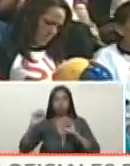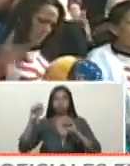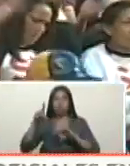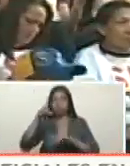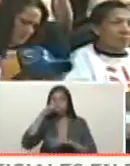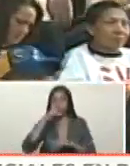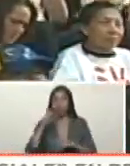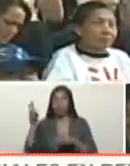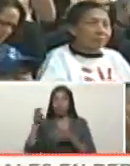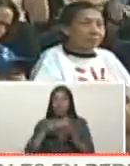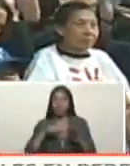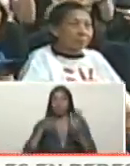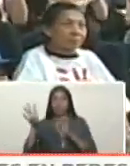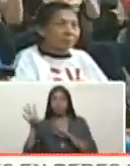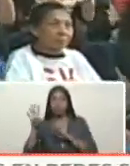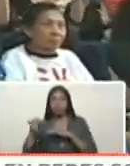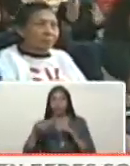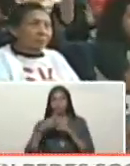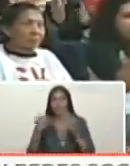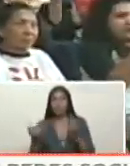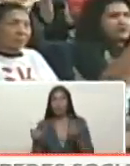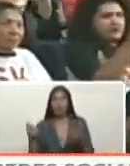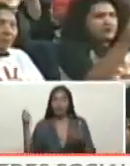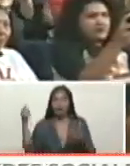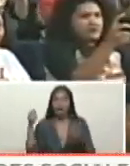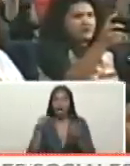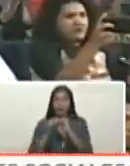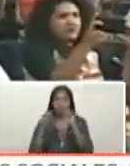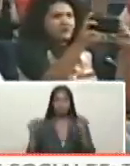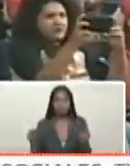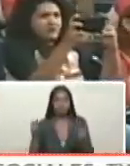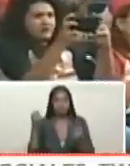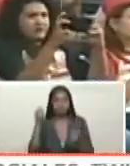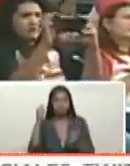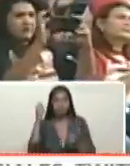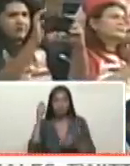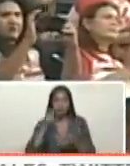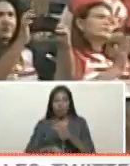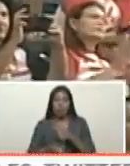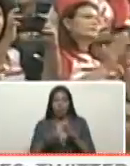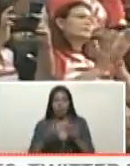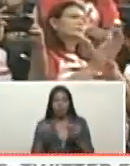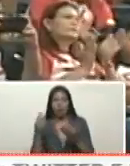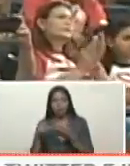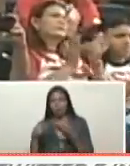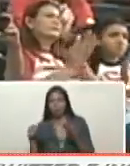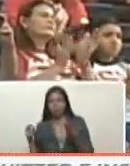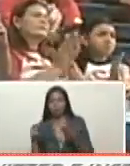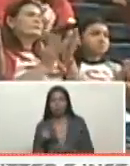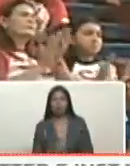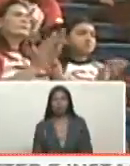año 2019 contra el bloqueo, las sanciones, el golpismo, el fascismo.